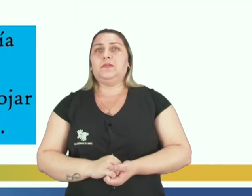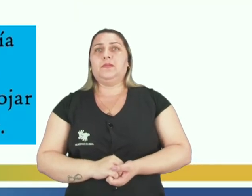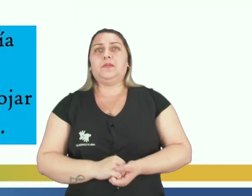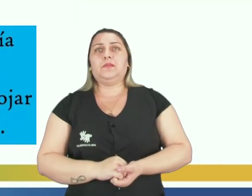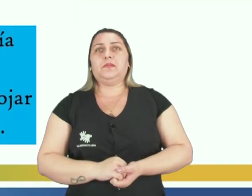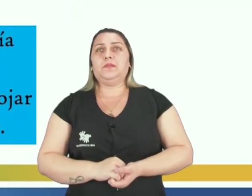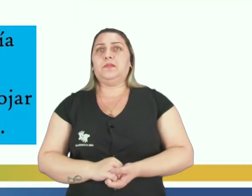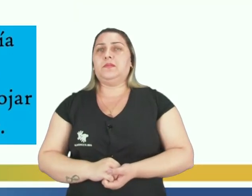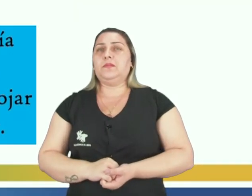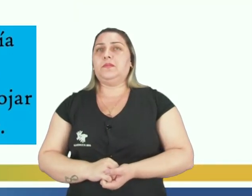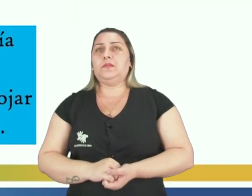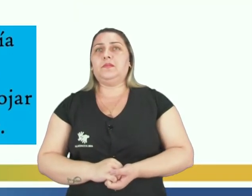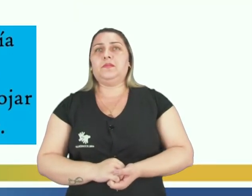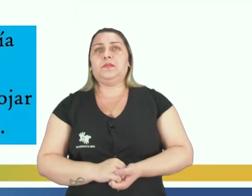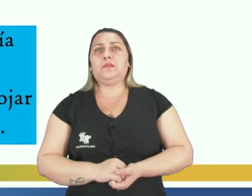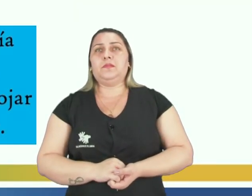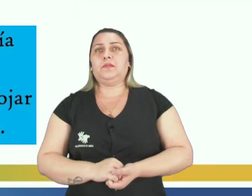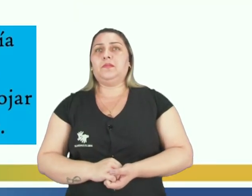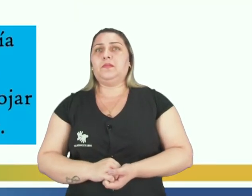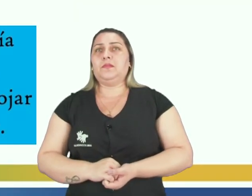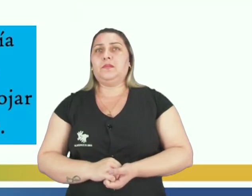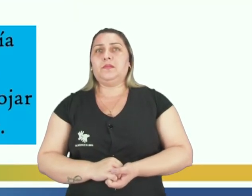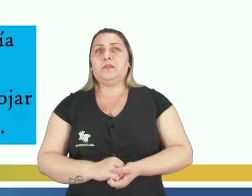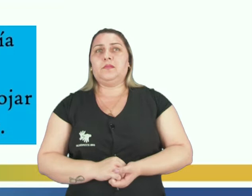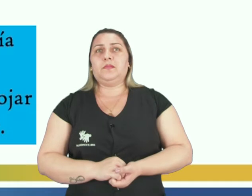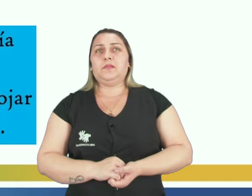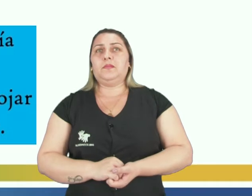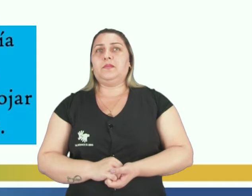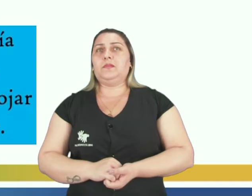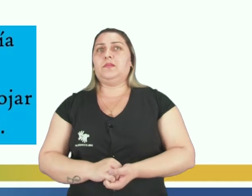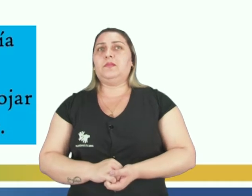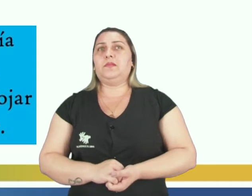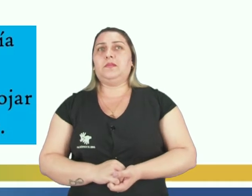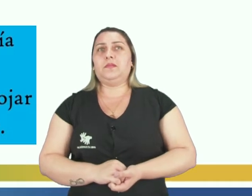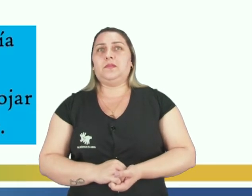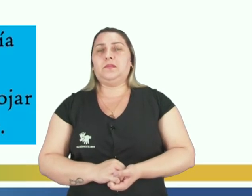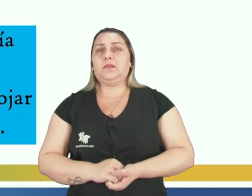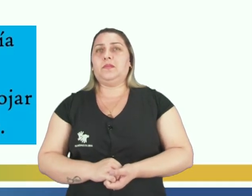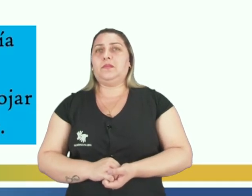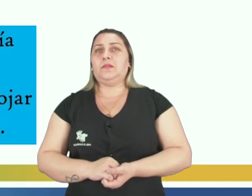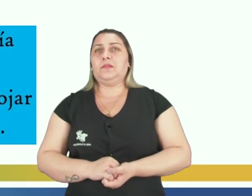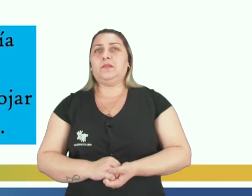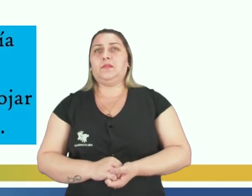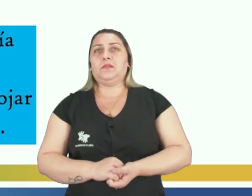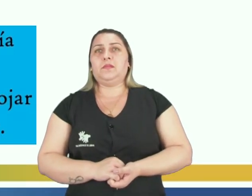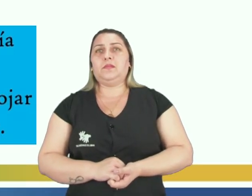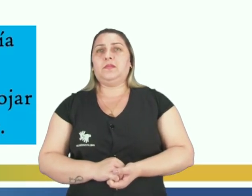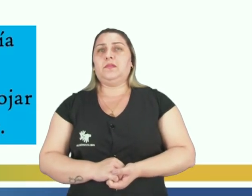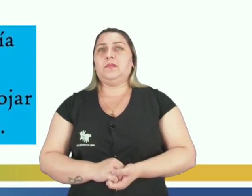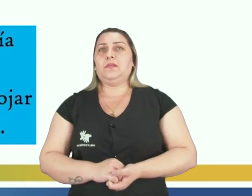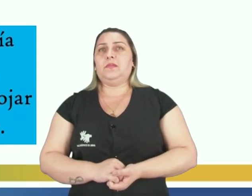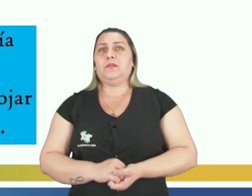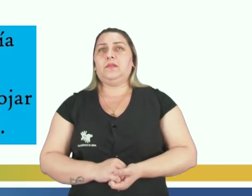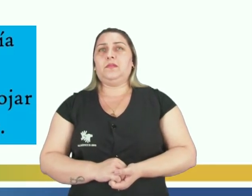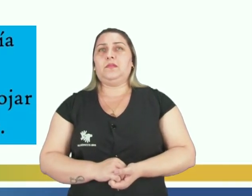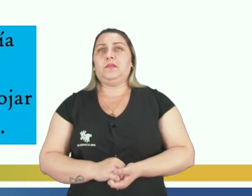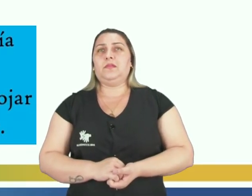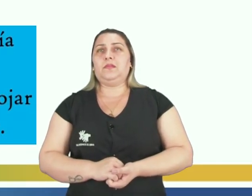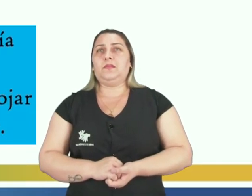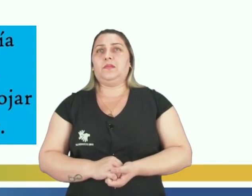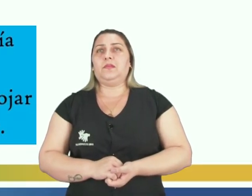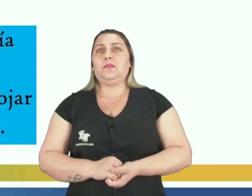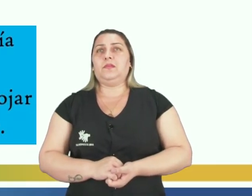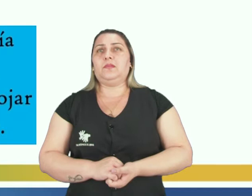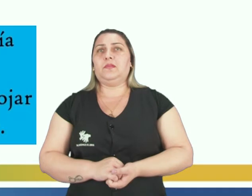va viniendo. En el mes de mayo, toda bella, poco a poco se va yendo, ¿sí? Con el